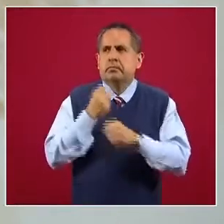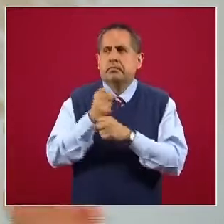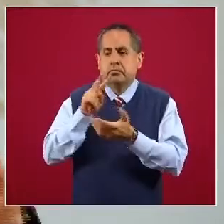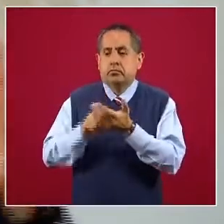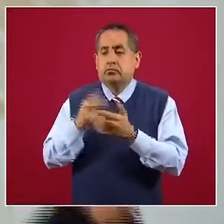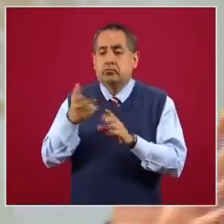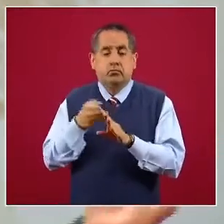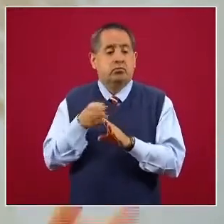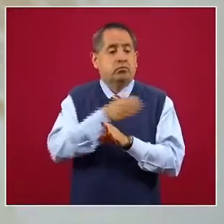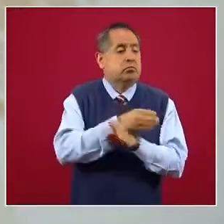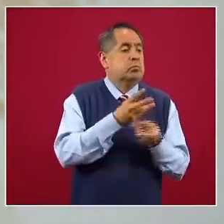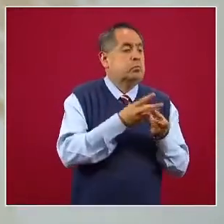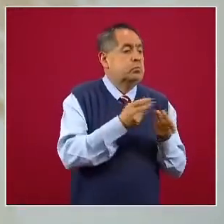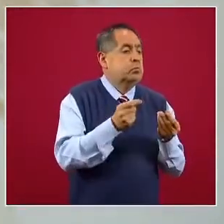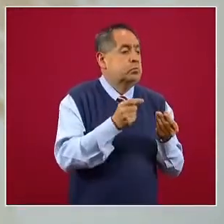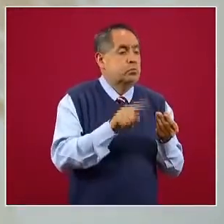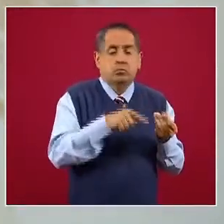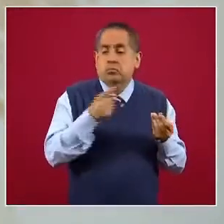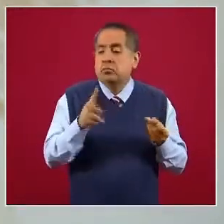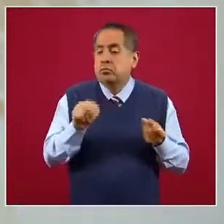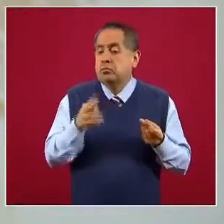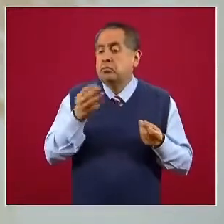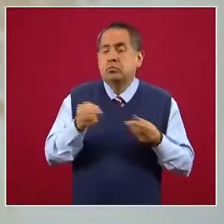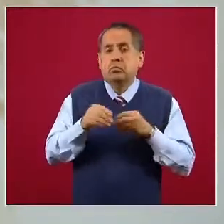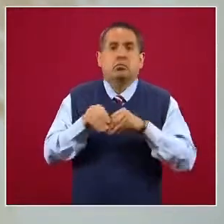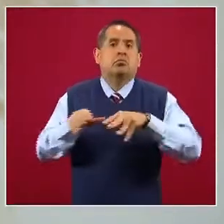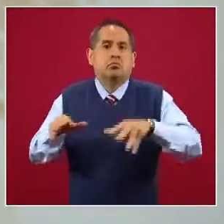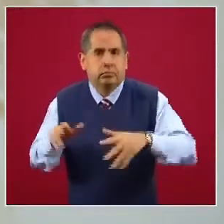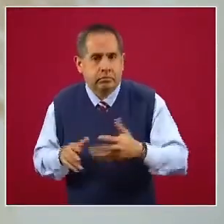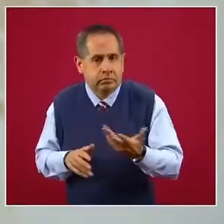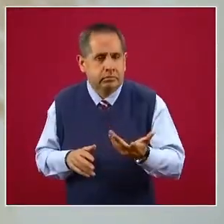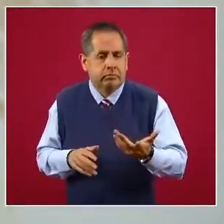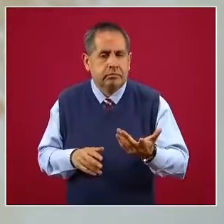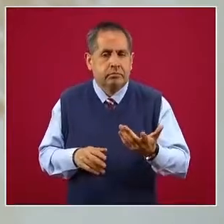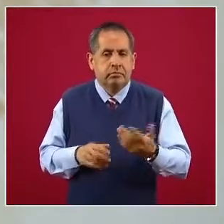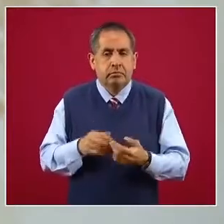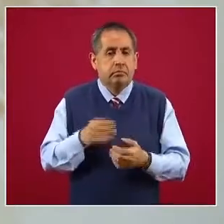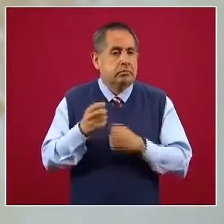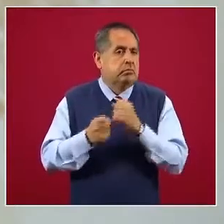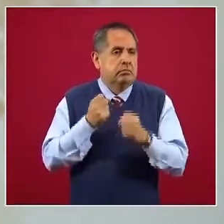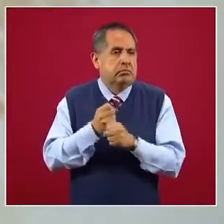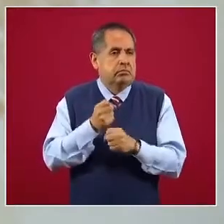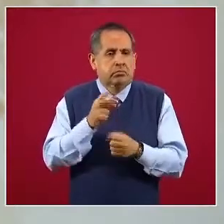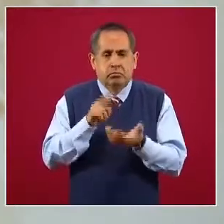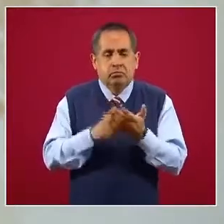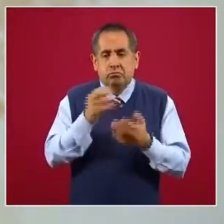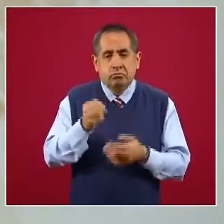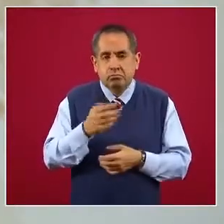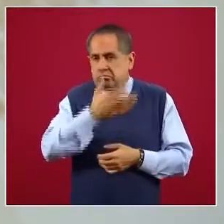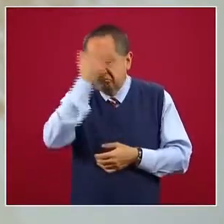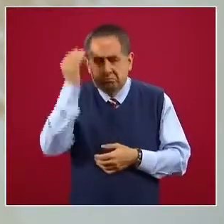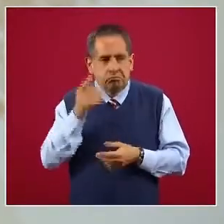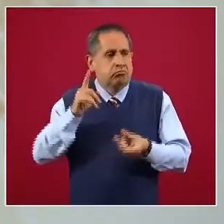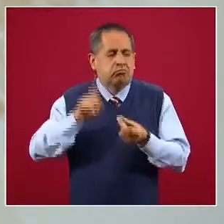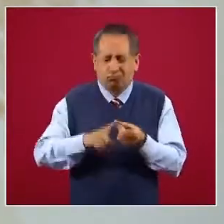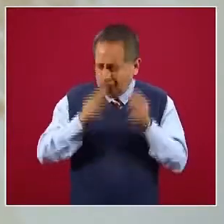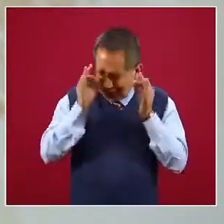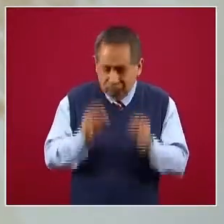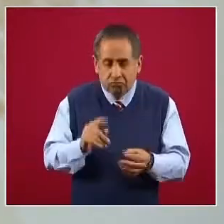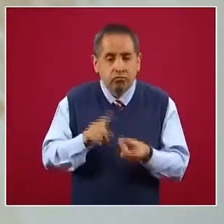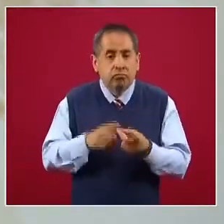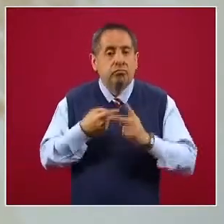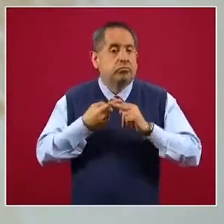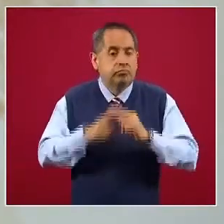2008, se había extendido ya por algunas semanas y nunca se supo a ciencia cierta dónde